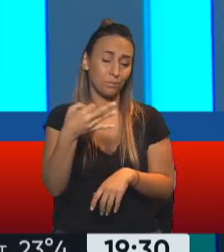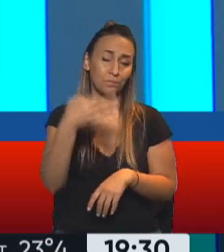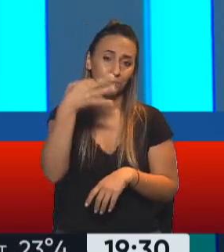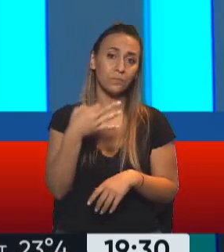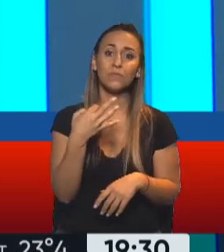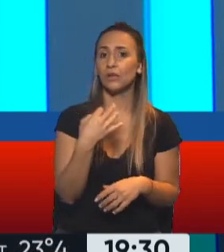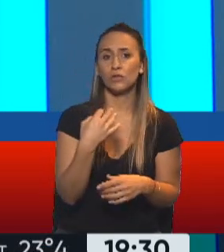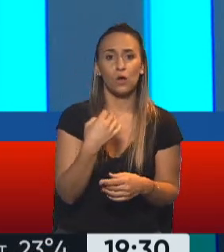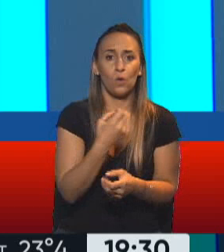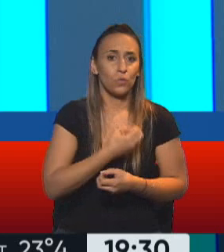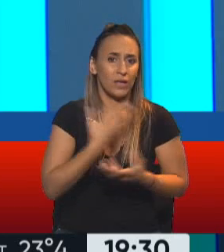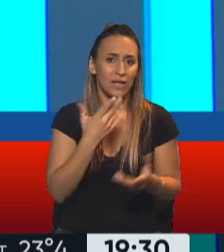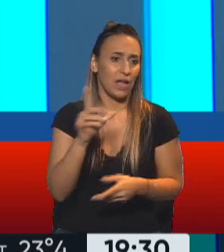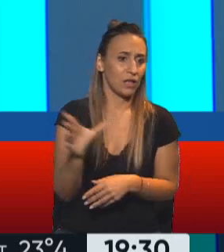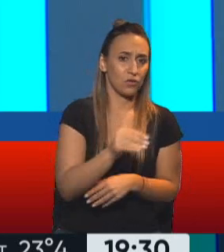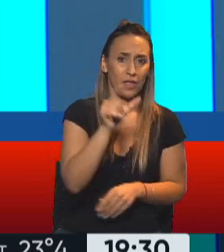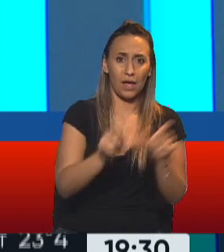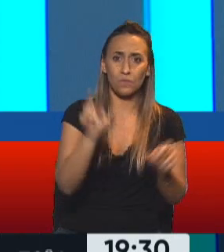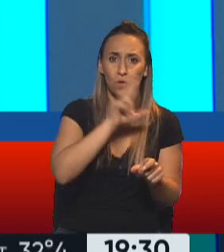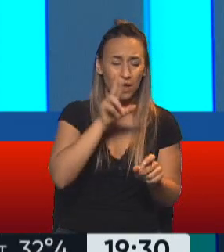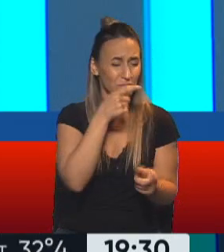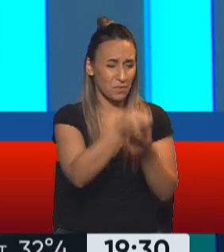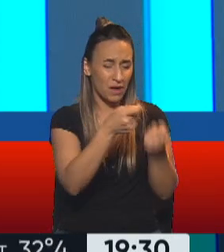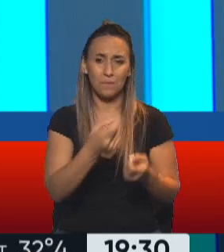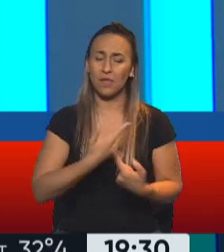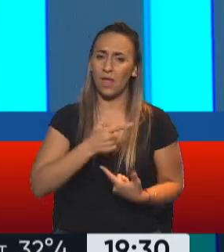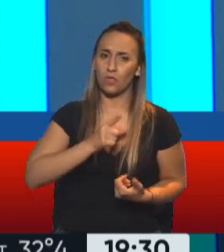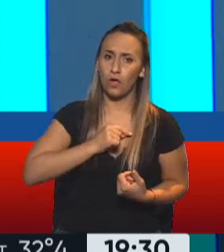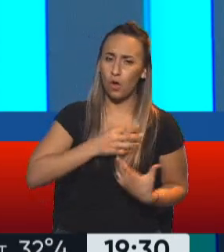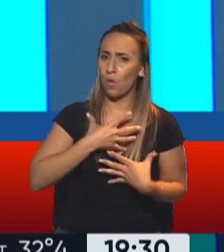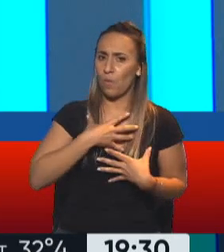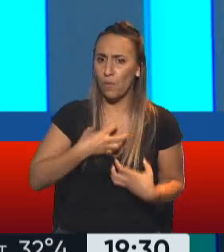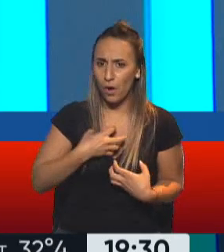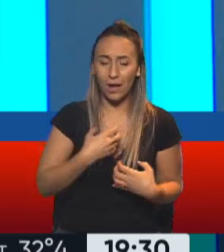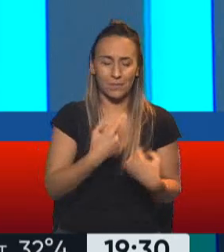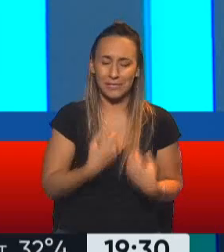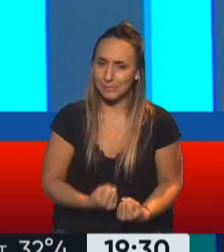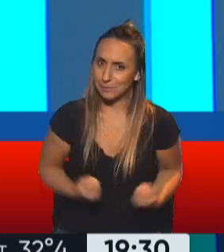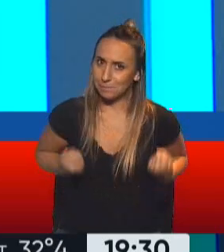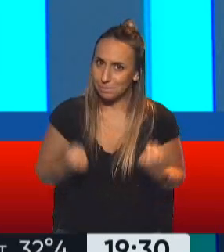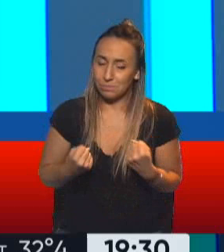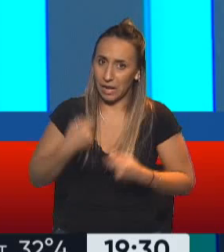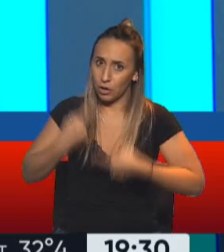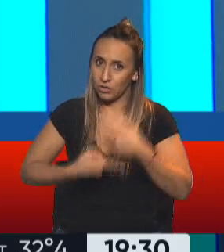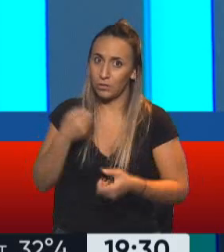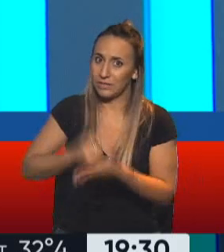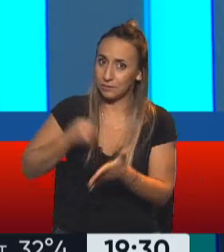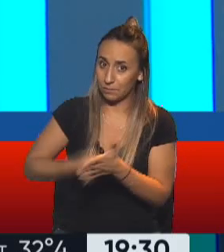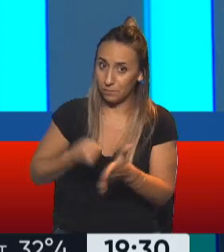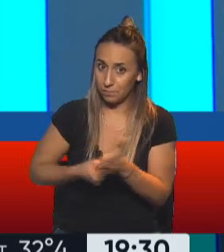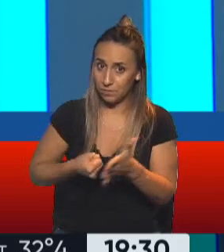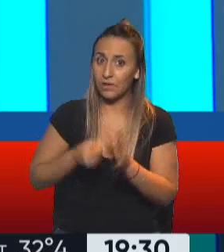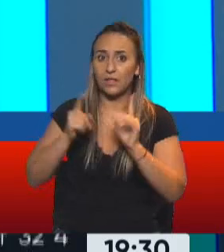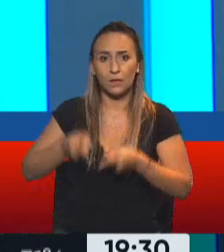femicidios nos duelen, todos los femicidios nos dan bronca, todos los femicidios nos motorizan para trabajar. Para hacer